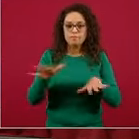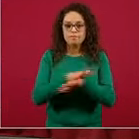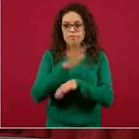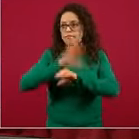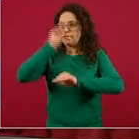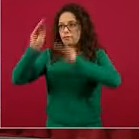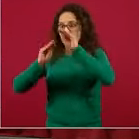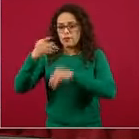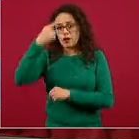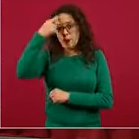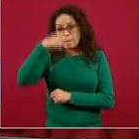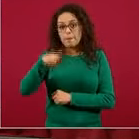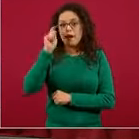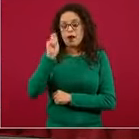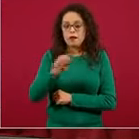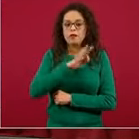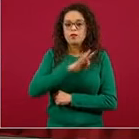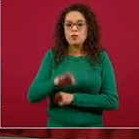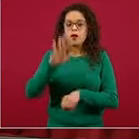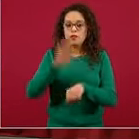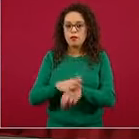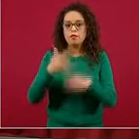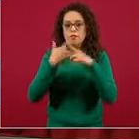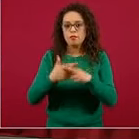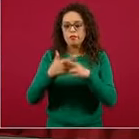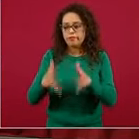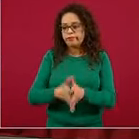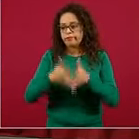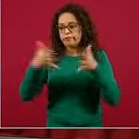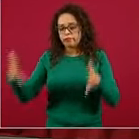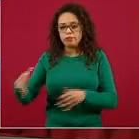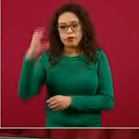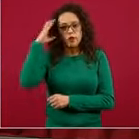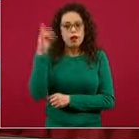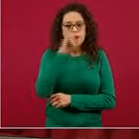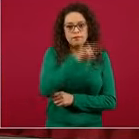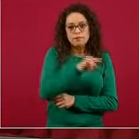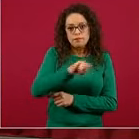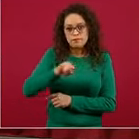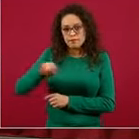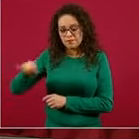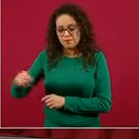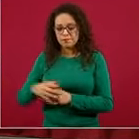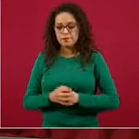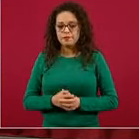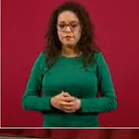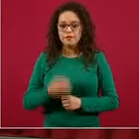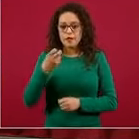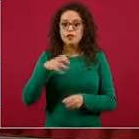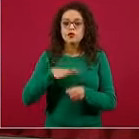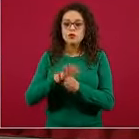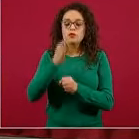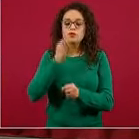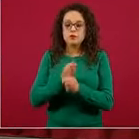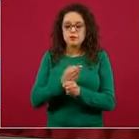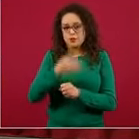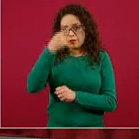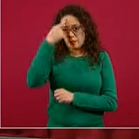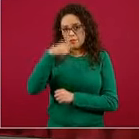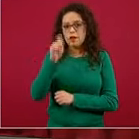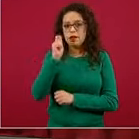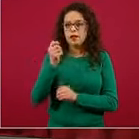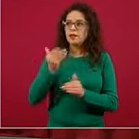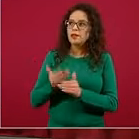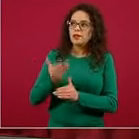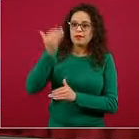expansión que les permitirán rápidamente recuperar esa capacidad hospitalaria que se tenía en algún momento de